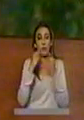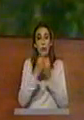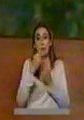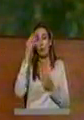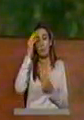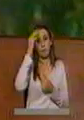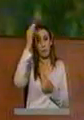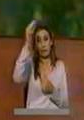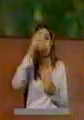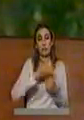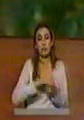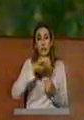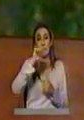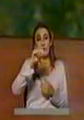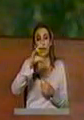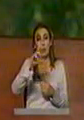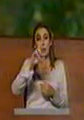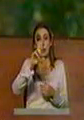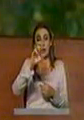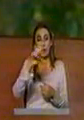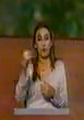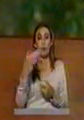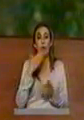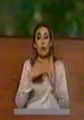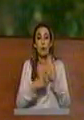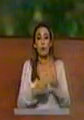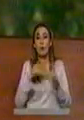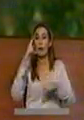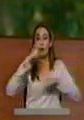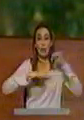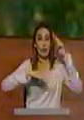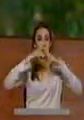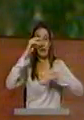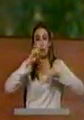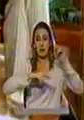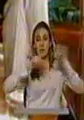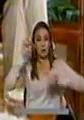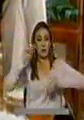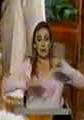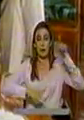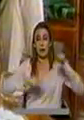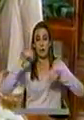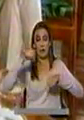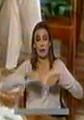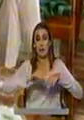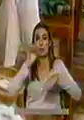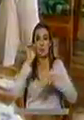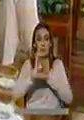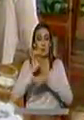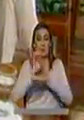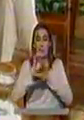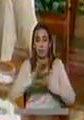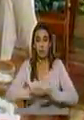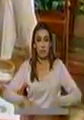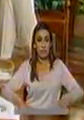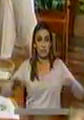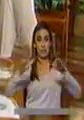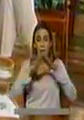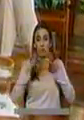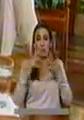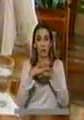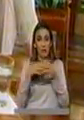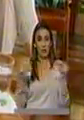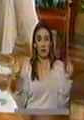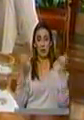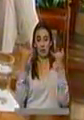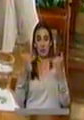grupo Accord, por ejemplo, de Francia, que ha decidido construir algunos hoteles en nuestro país, hoteles de primera, de calidad,